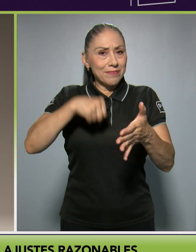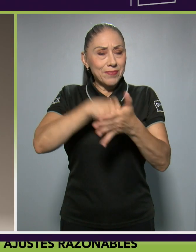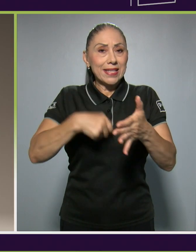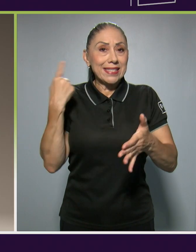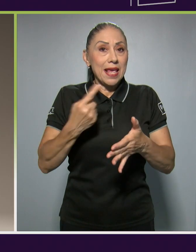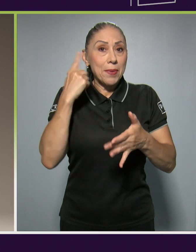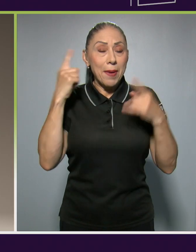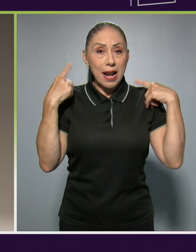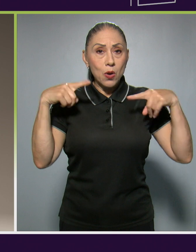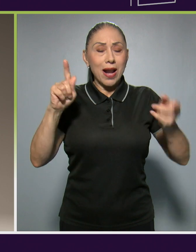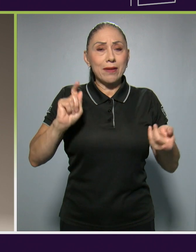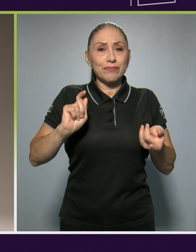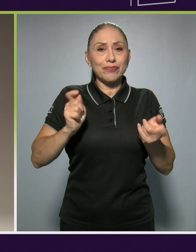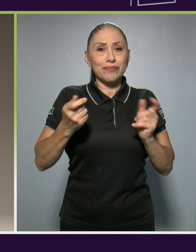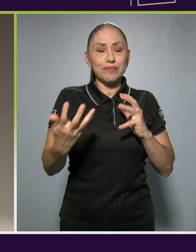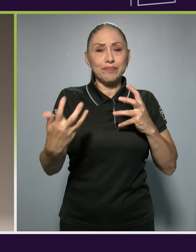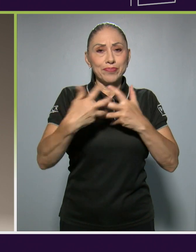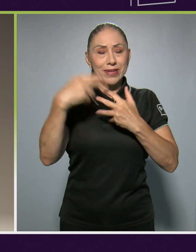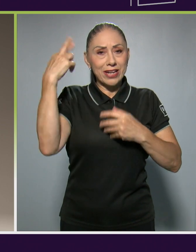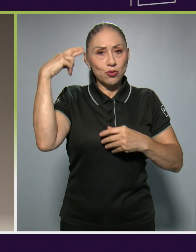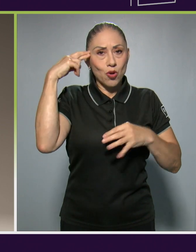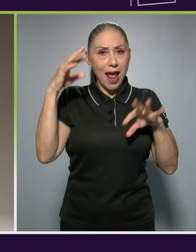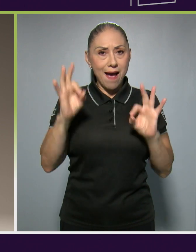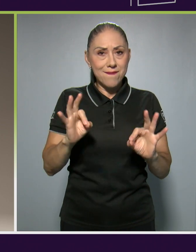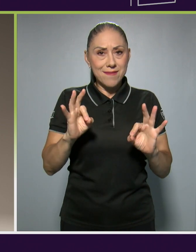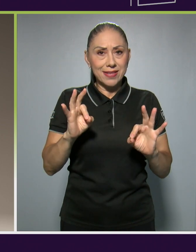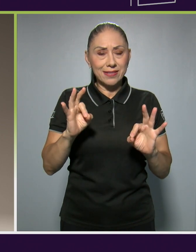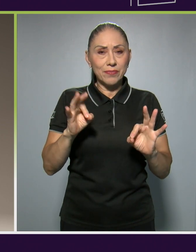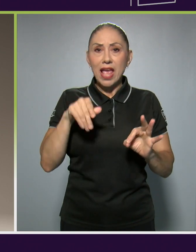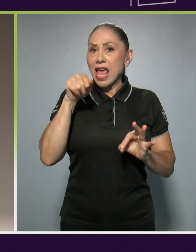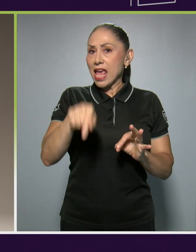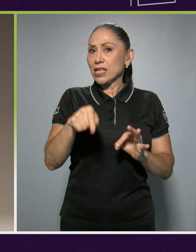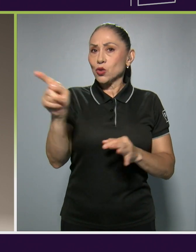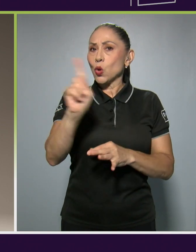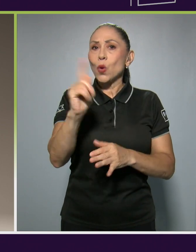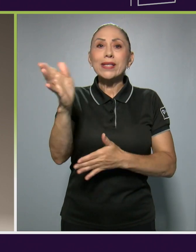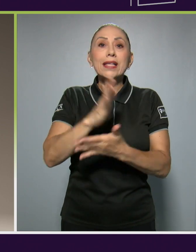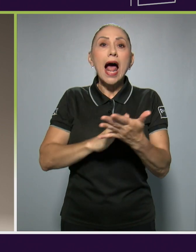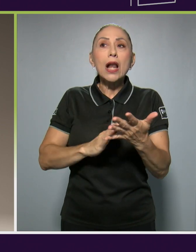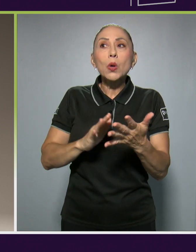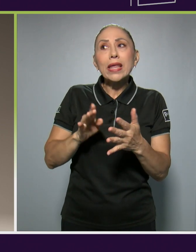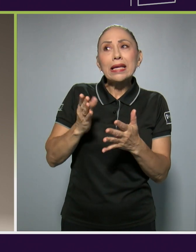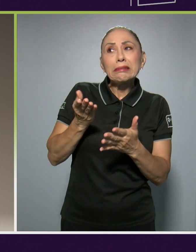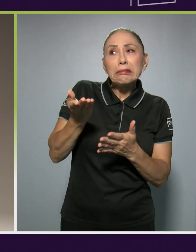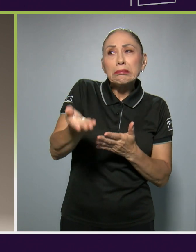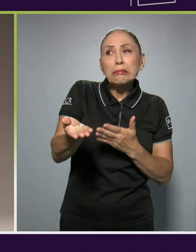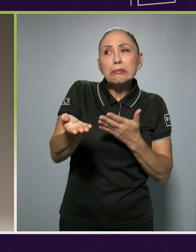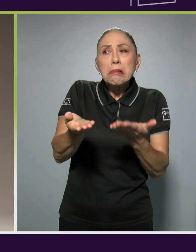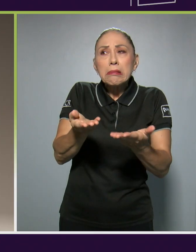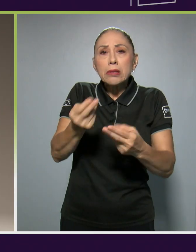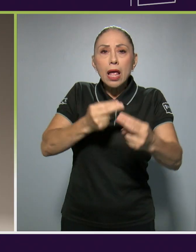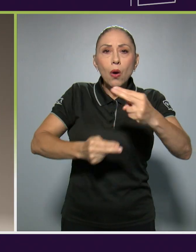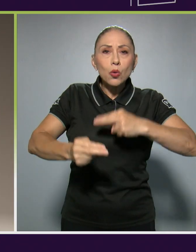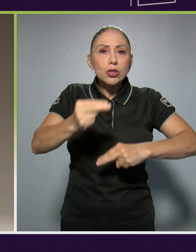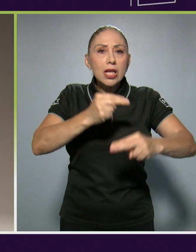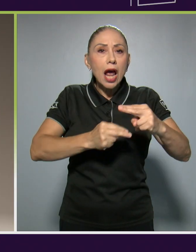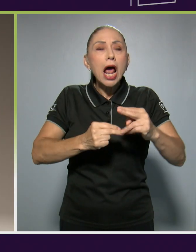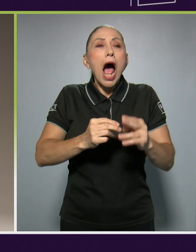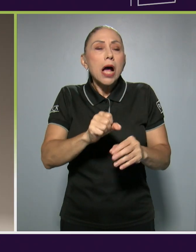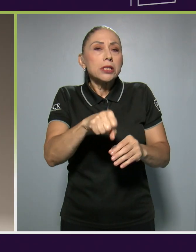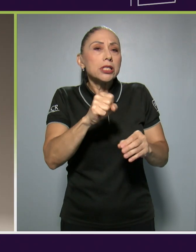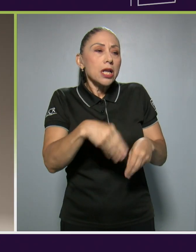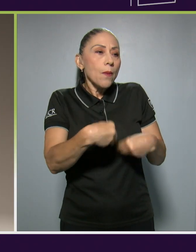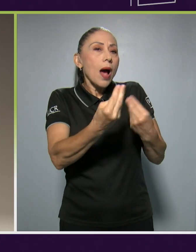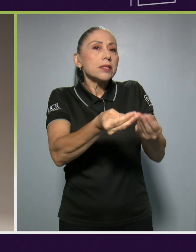razonables que se están solicitando. Esto no es una cuestión de negociar o ver si se les hace el favor, son